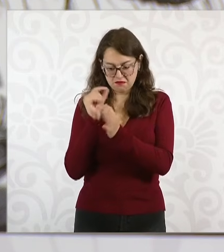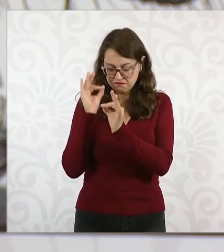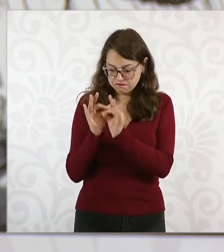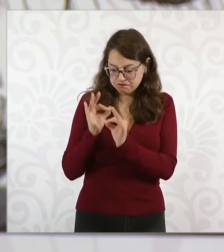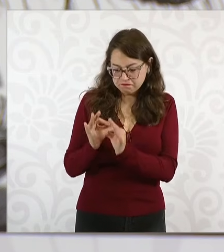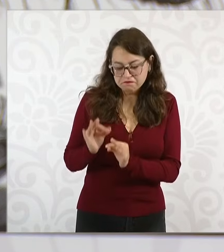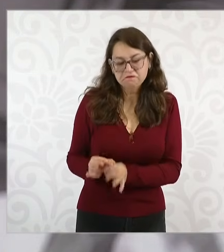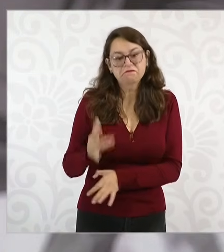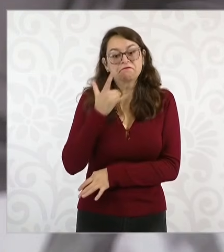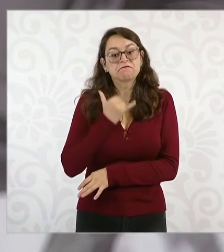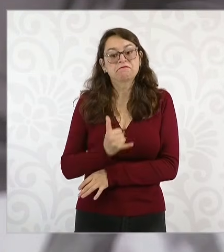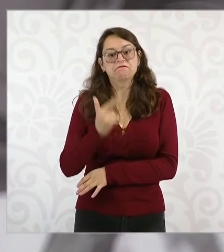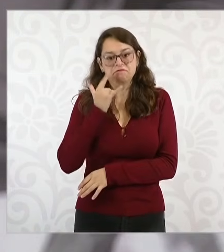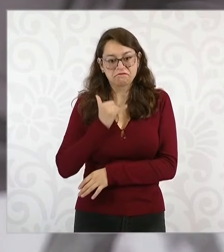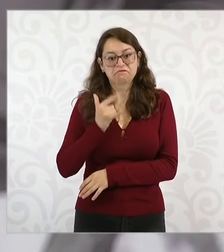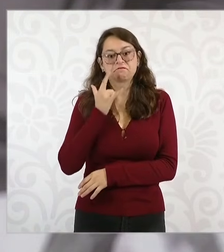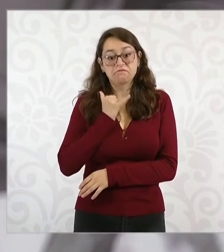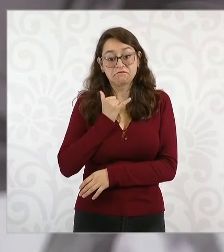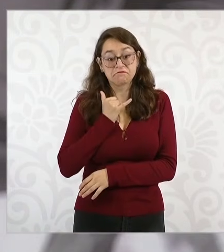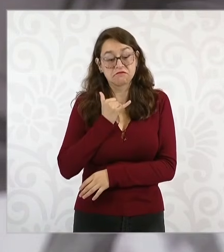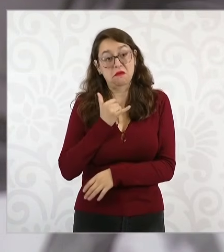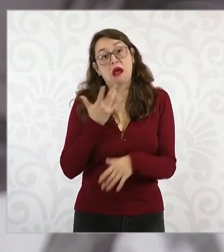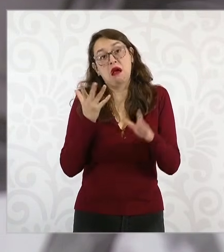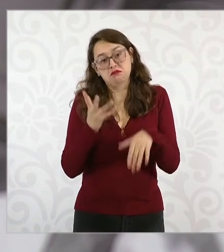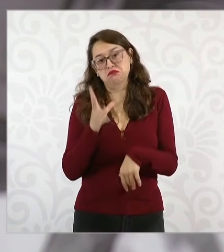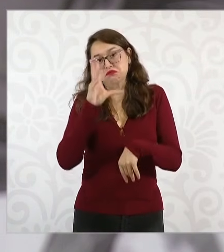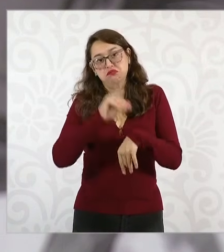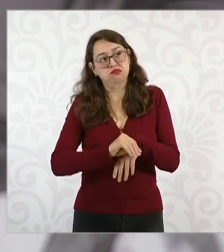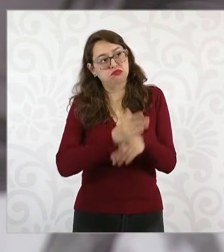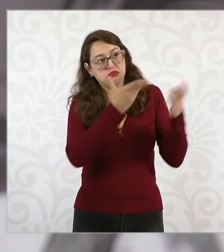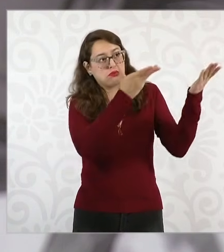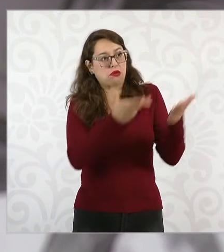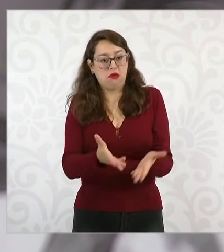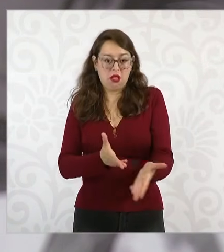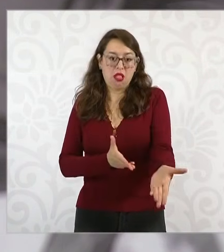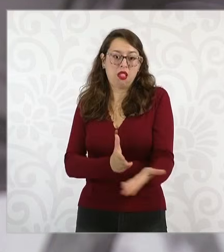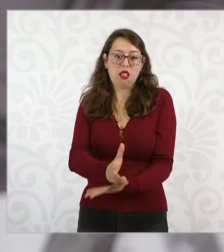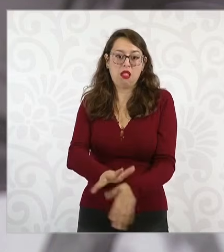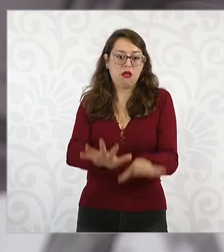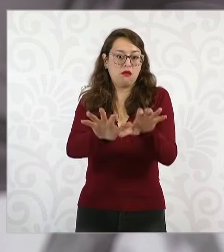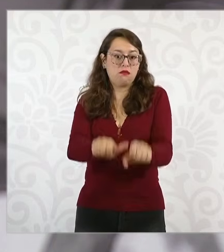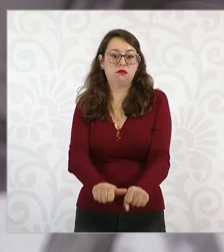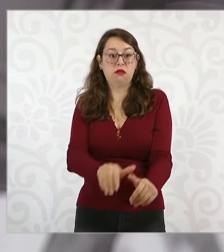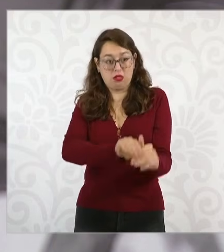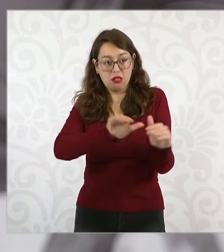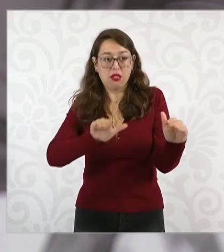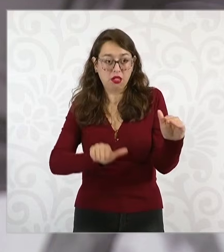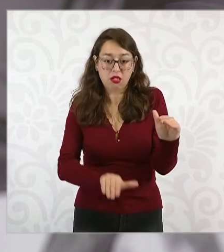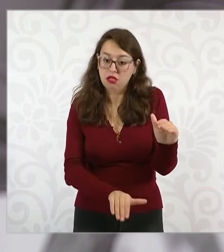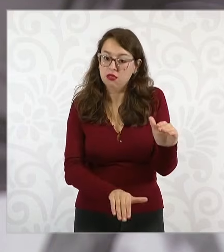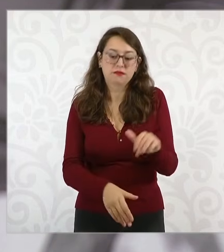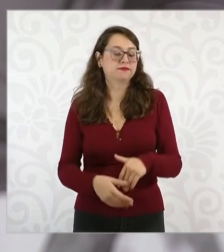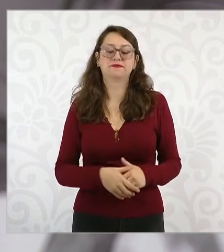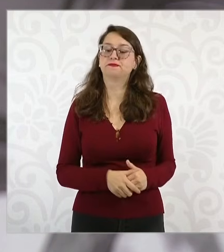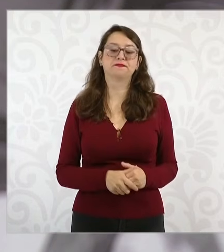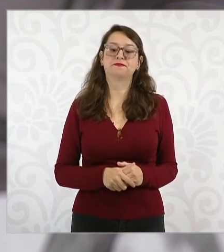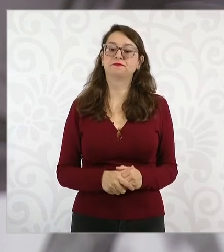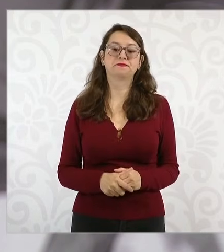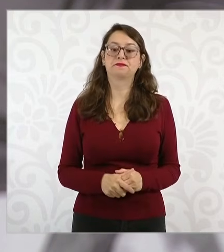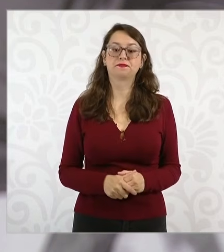organizada no puede justificar bajo ningún motivo la injerencia o la subordinación.